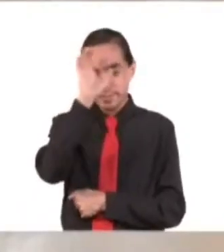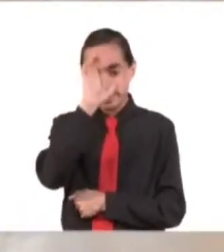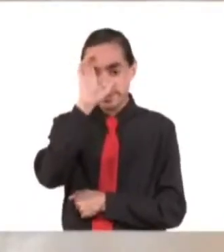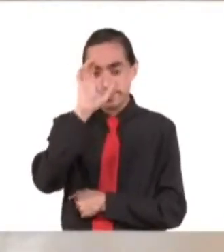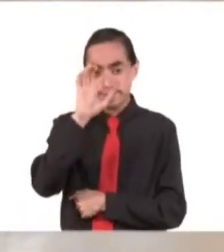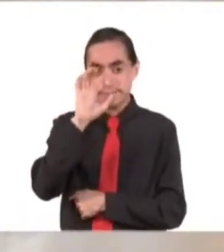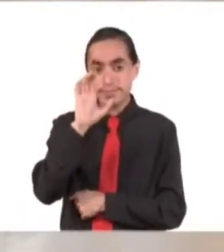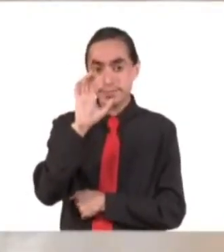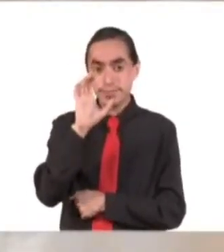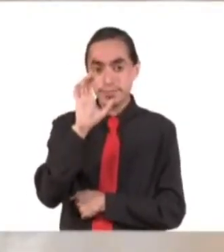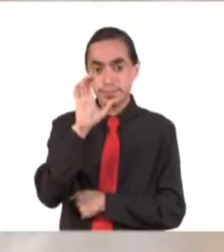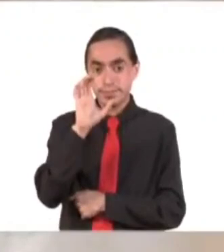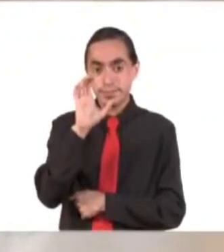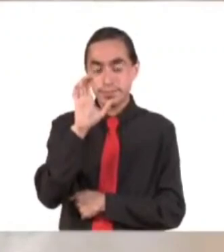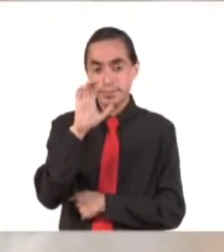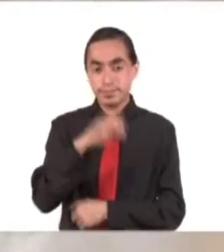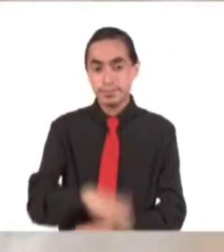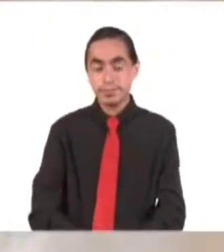hoy